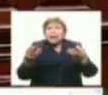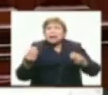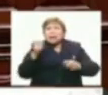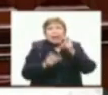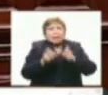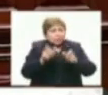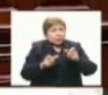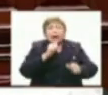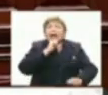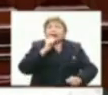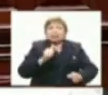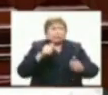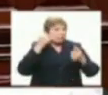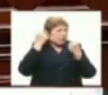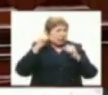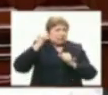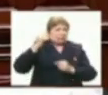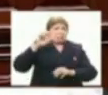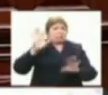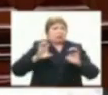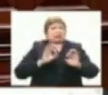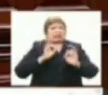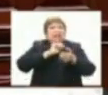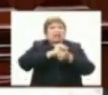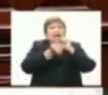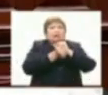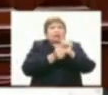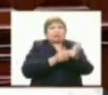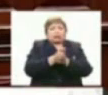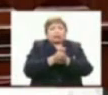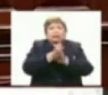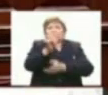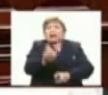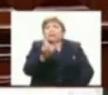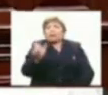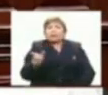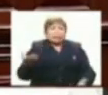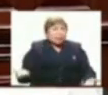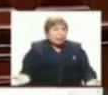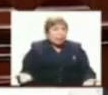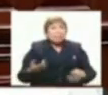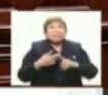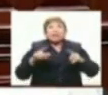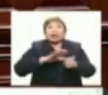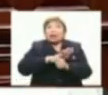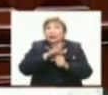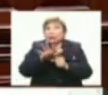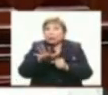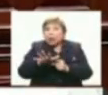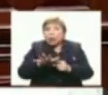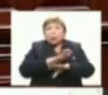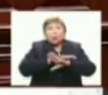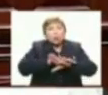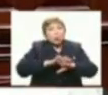así se rehusaron a realizar los cambios anhelados por la población. Pero la pandemia